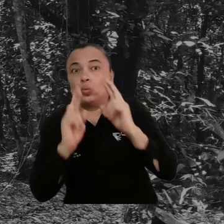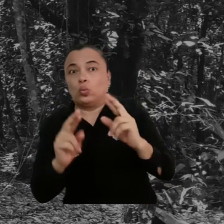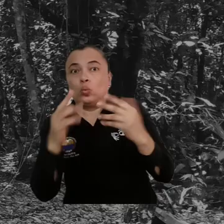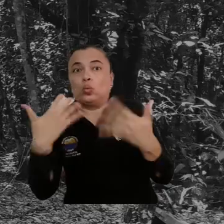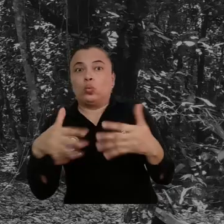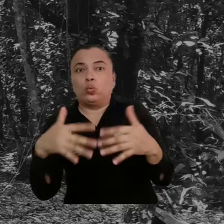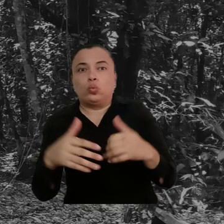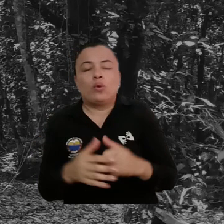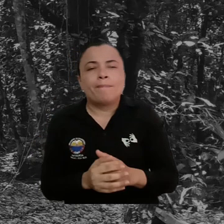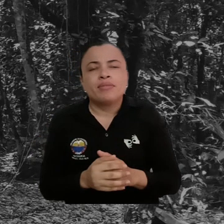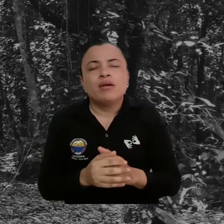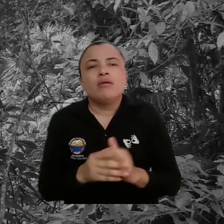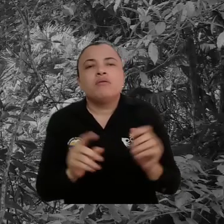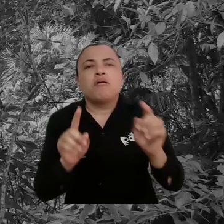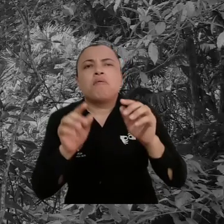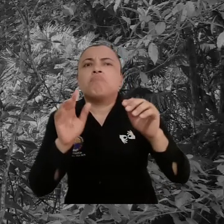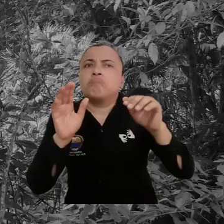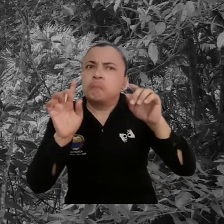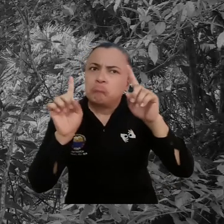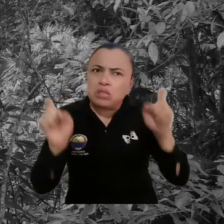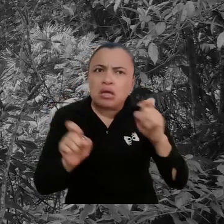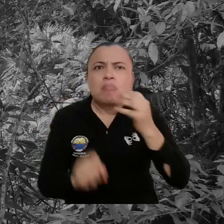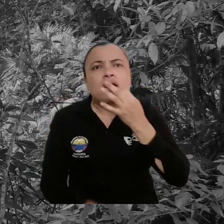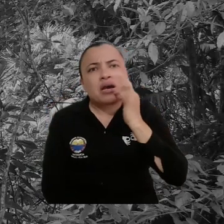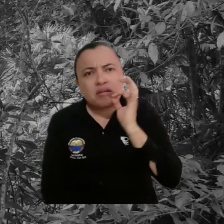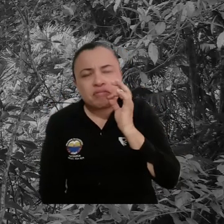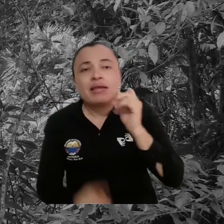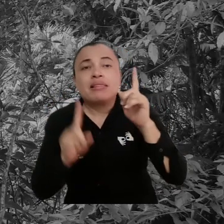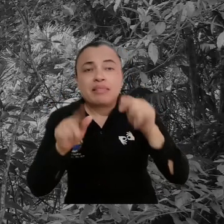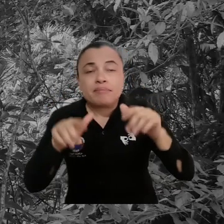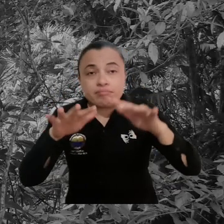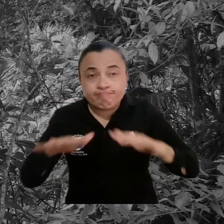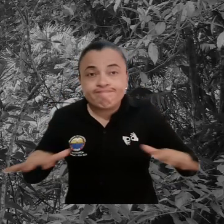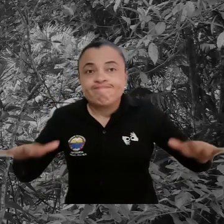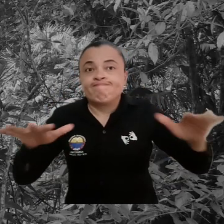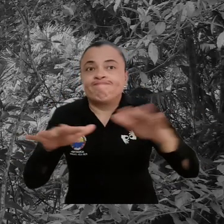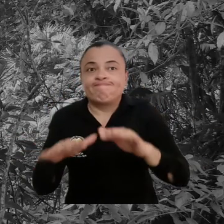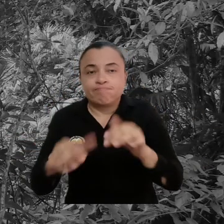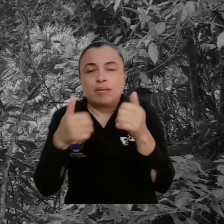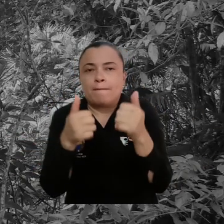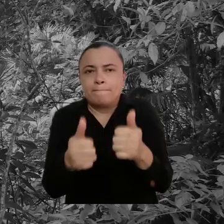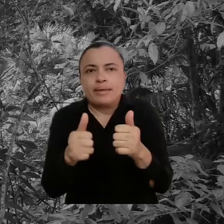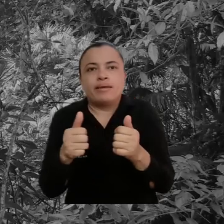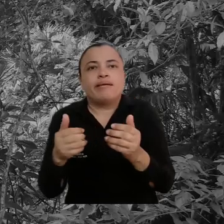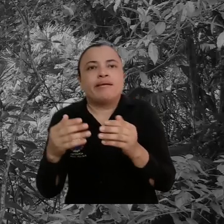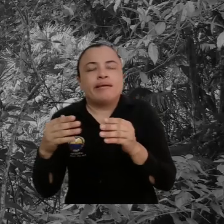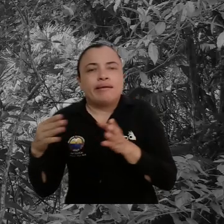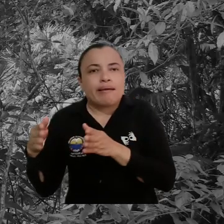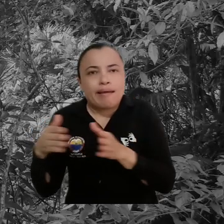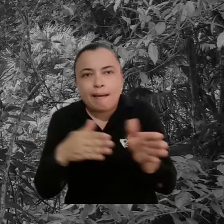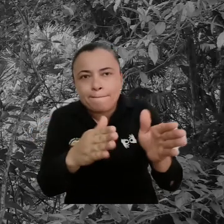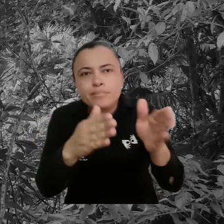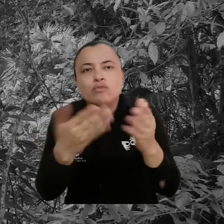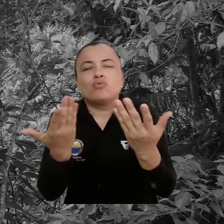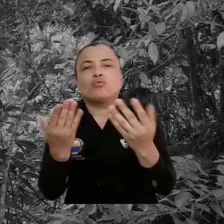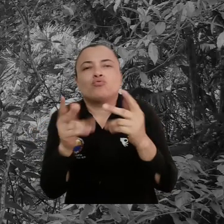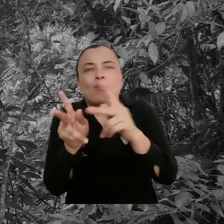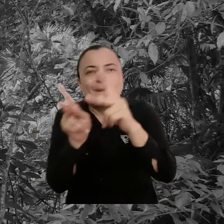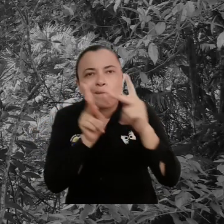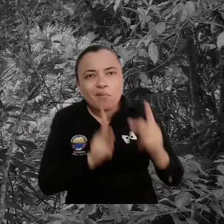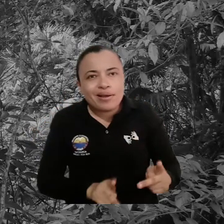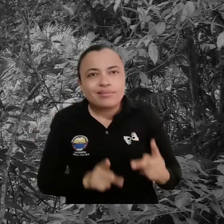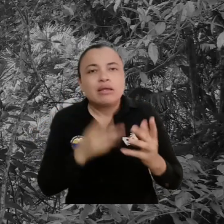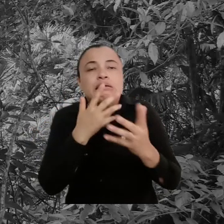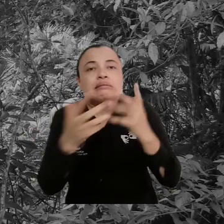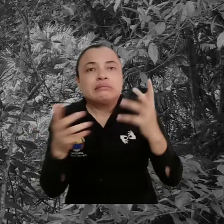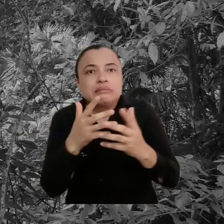Más allá del café, Manzanares fue clave en la configuración territorial de la región. Caminos, puentes y sistemas de agua